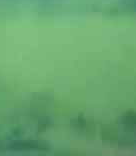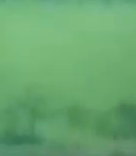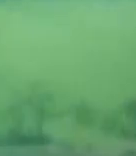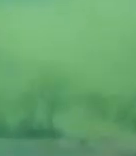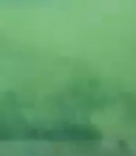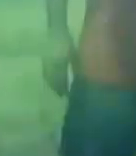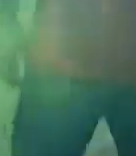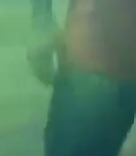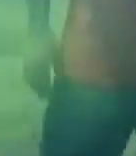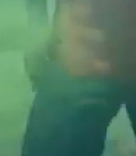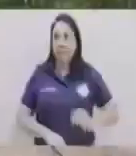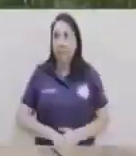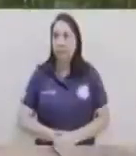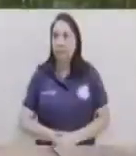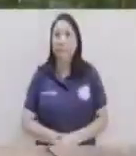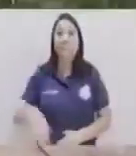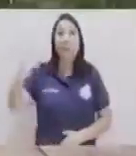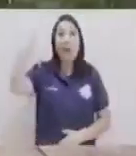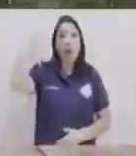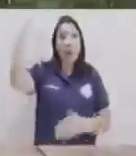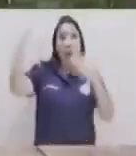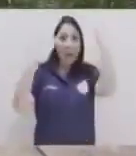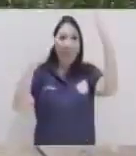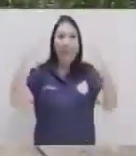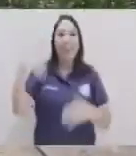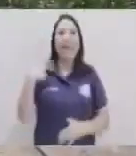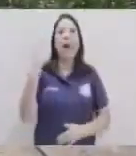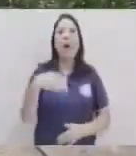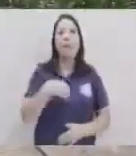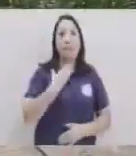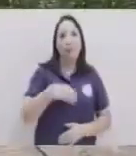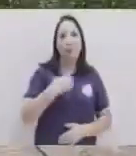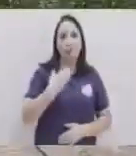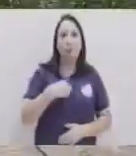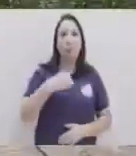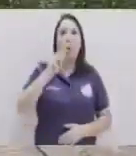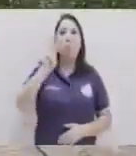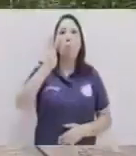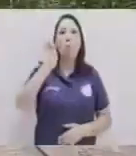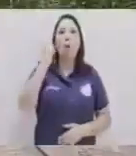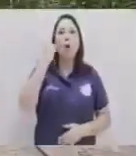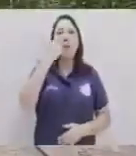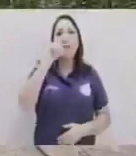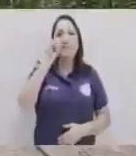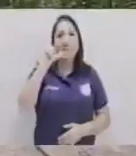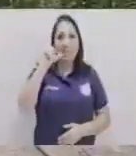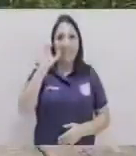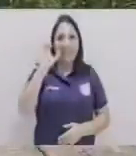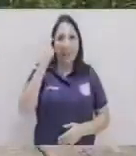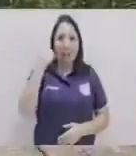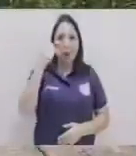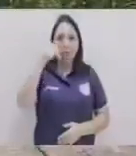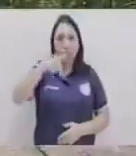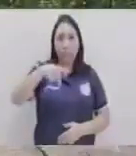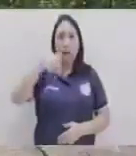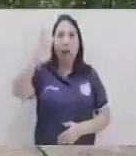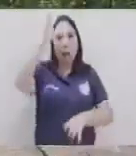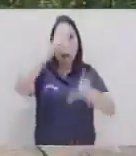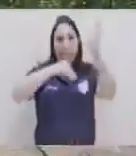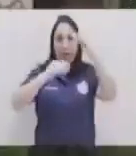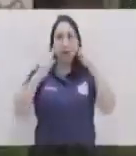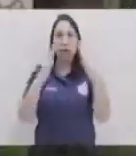Educación física. Saludos chicos, les saluda el profesor Wenceslao Cos. Estamos en el programa Aprende en Casa. Recuérdate que